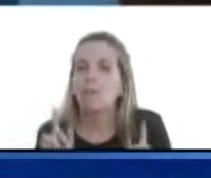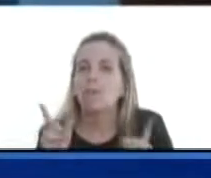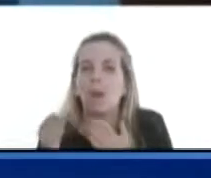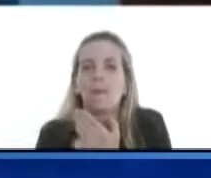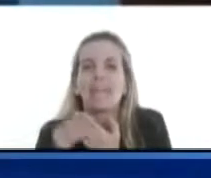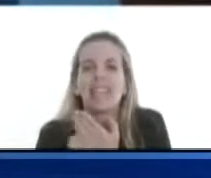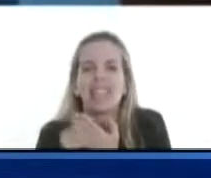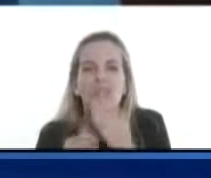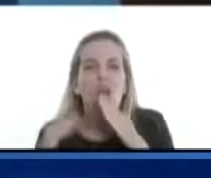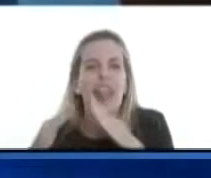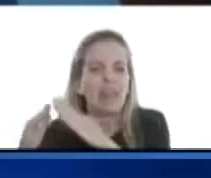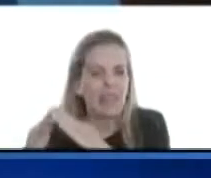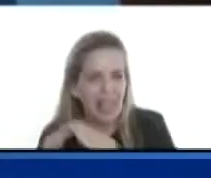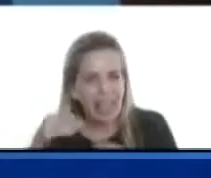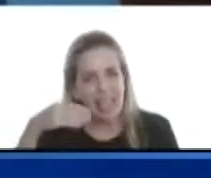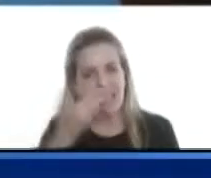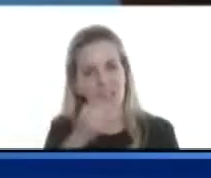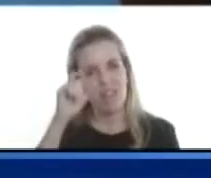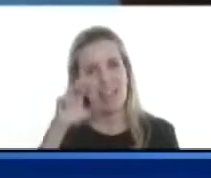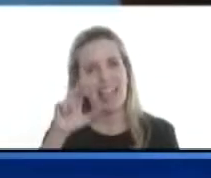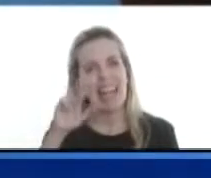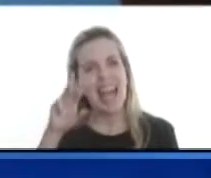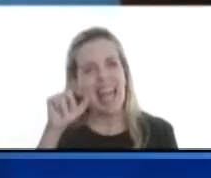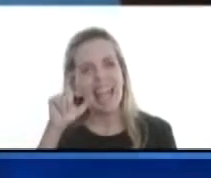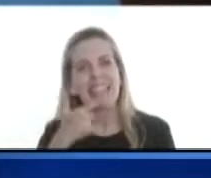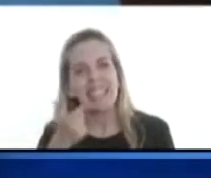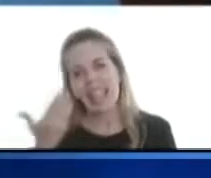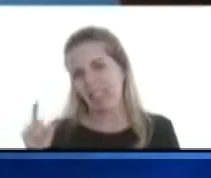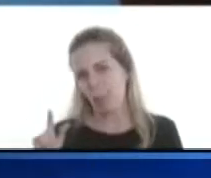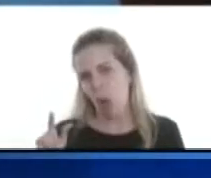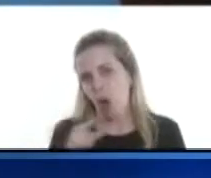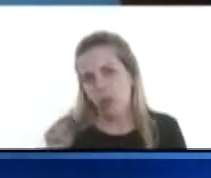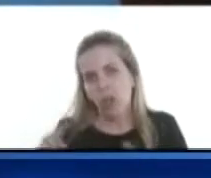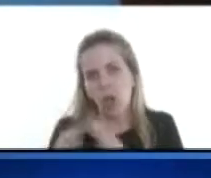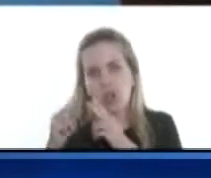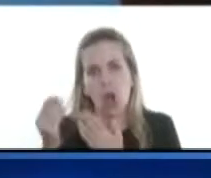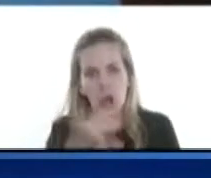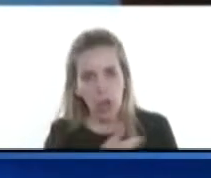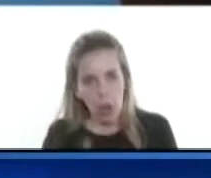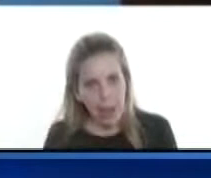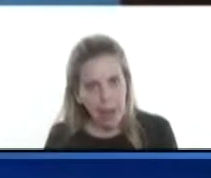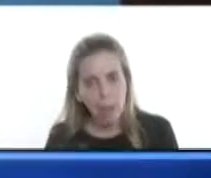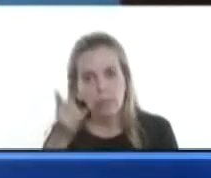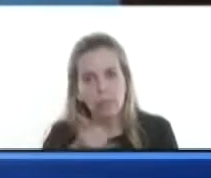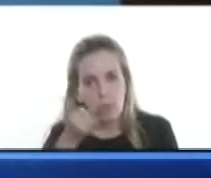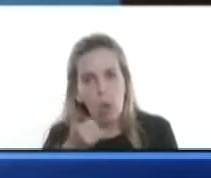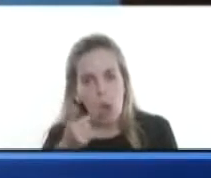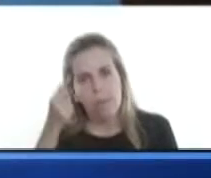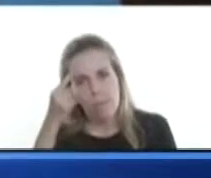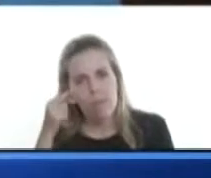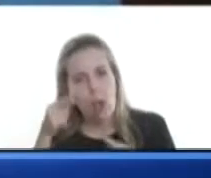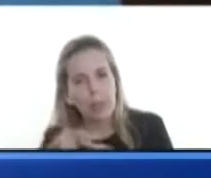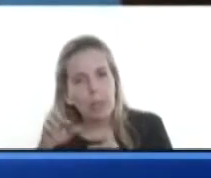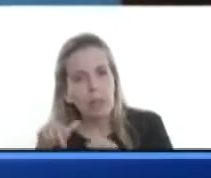ministro de Viviendas, estuvo hace poco tiempo con el gobernador transmitiéndole nuestro plan de obras en materia de